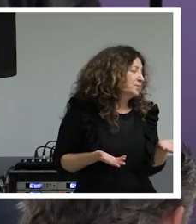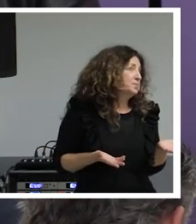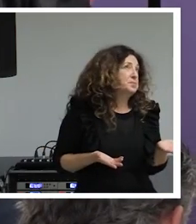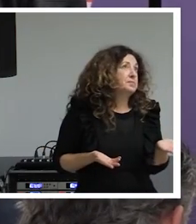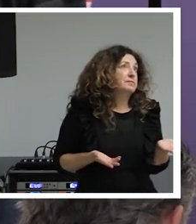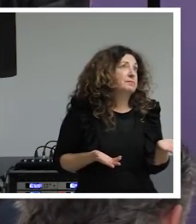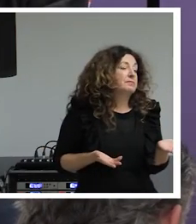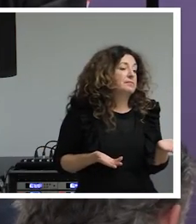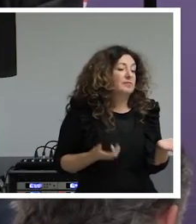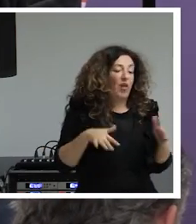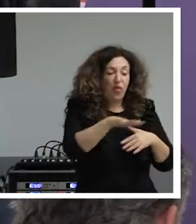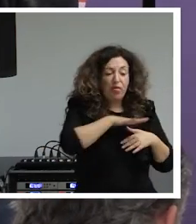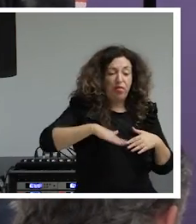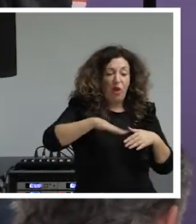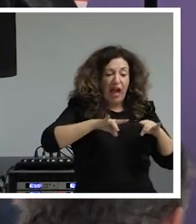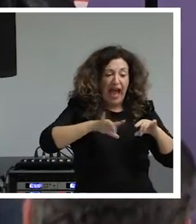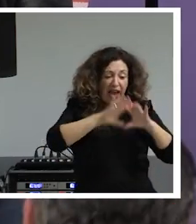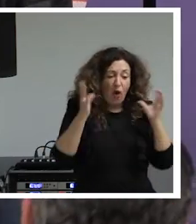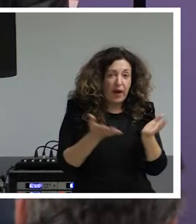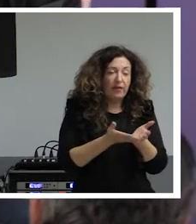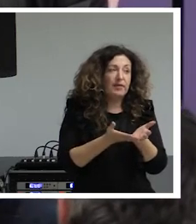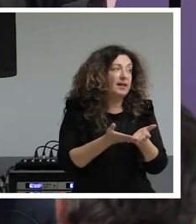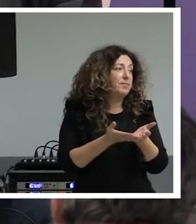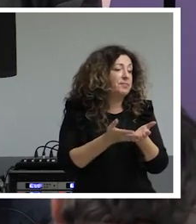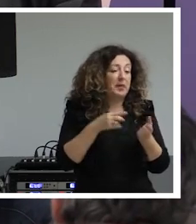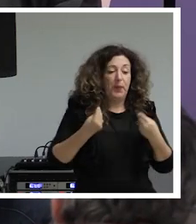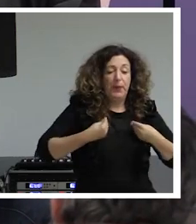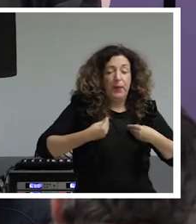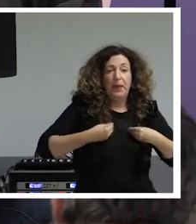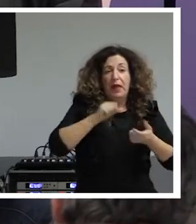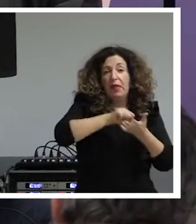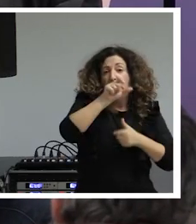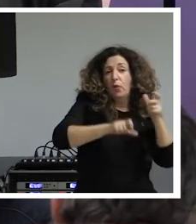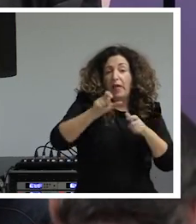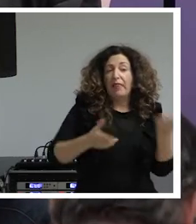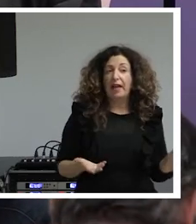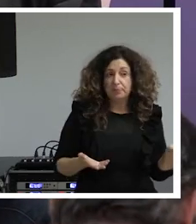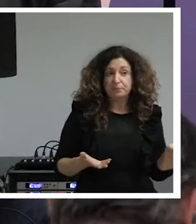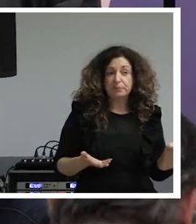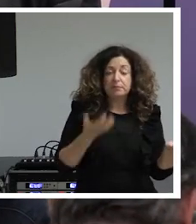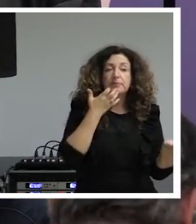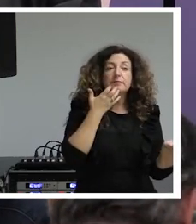Hola el territorio es el distrito este el distrito es